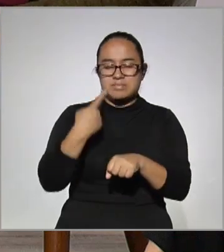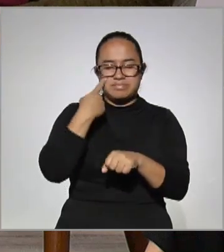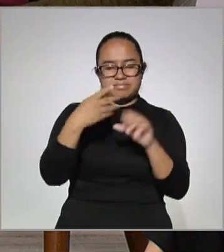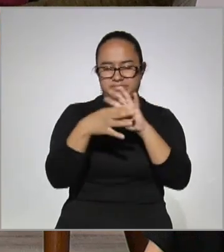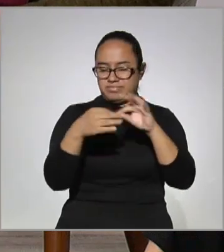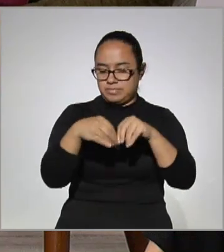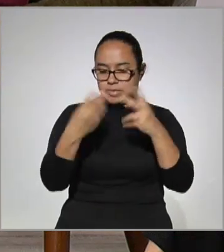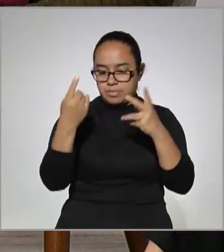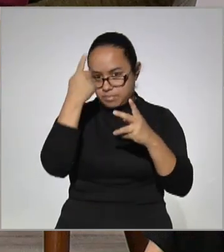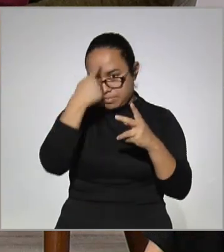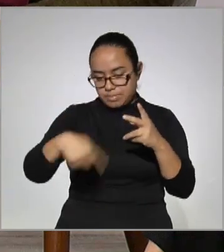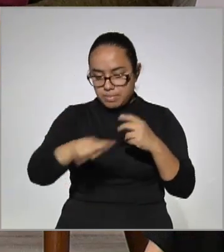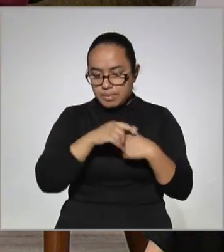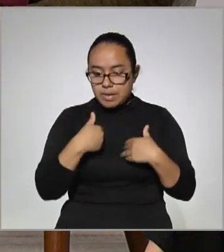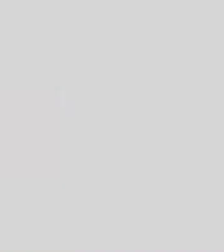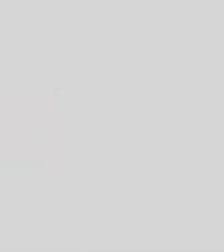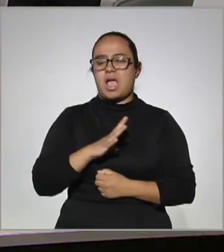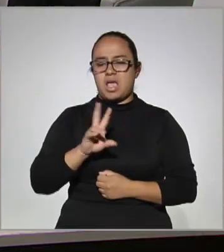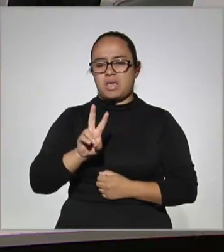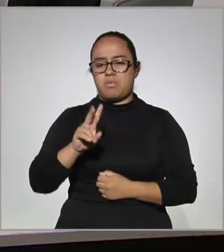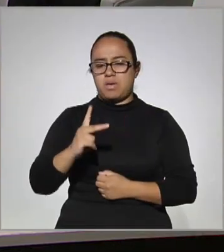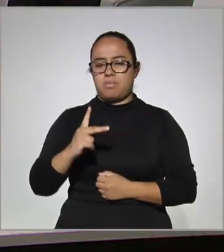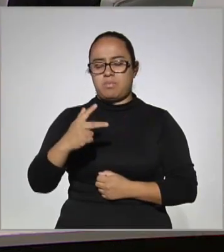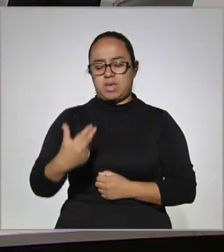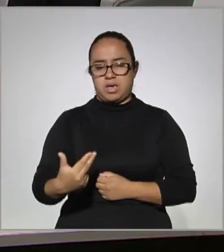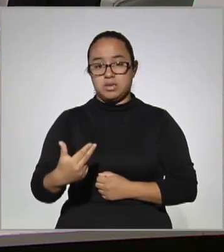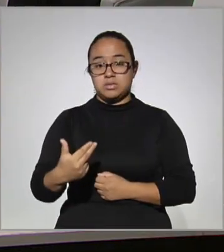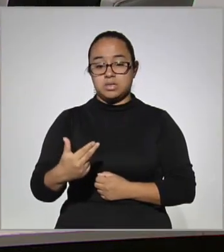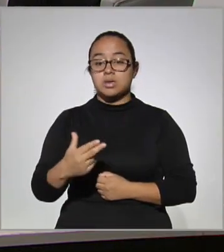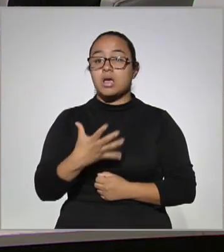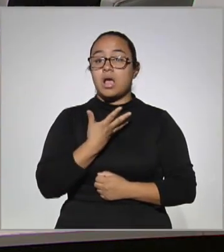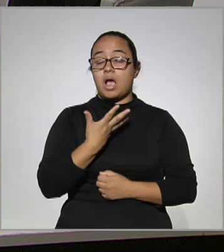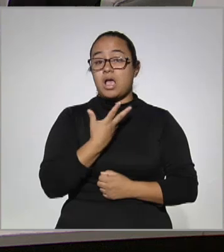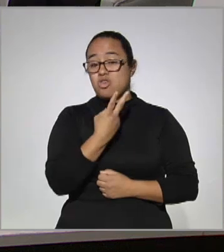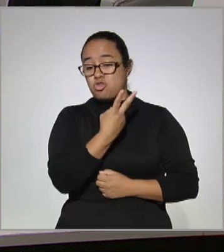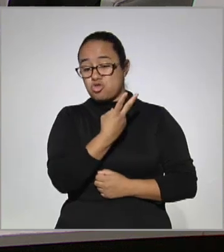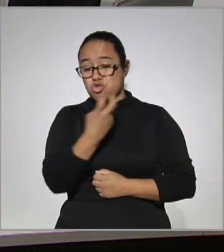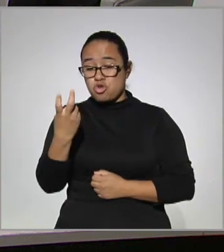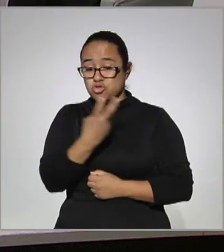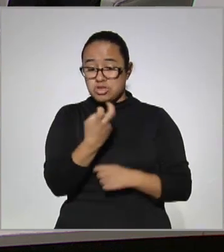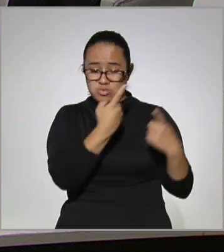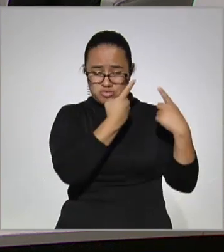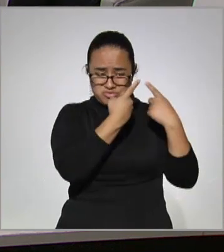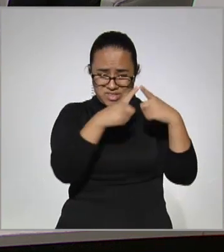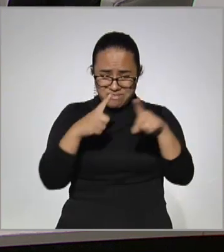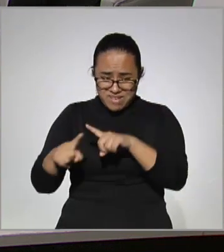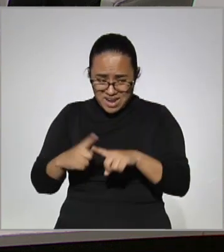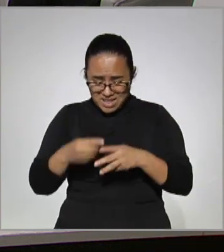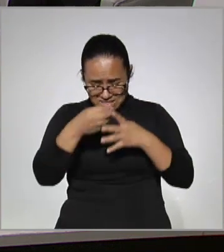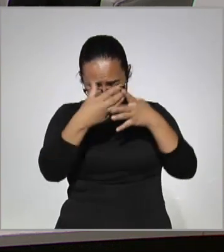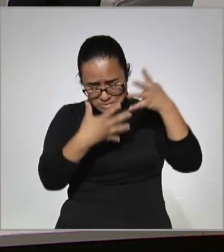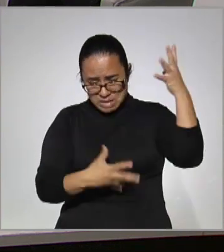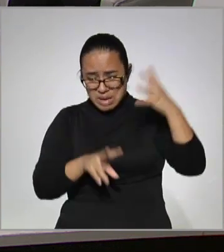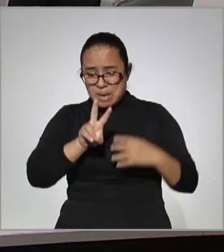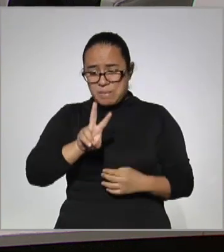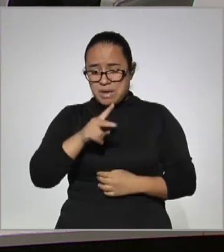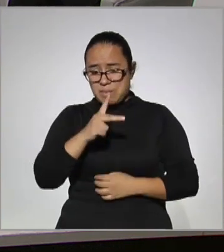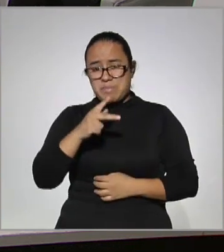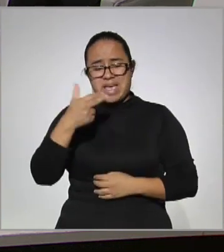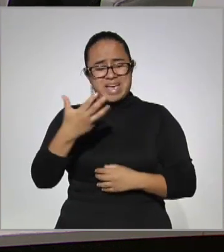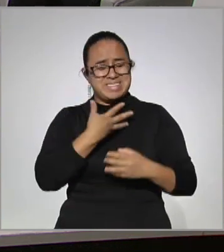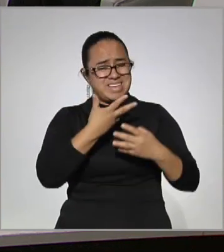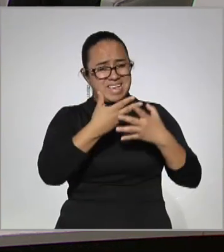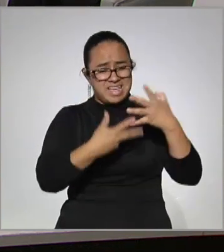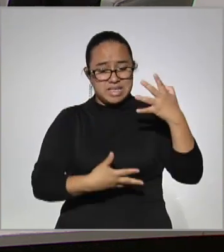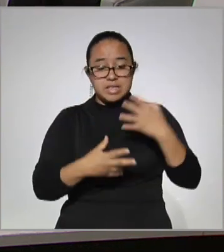entienda, sí, es por vía sexual. Se conocen 200 tipos de virus de papiloma humano. De estos,